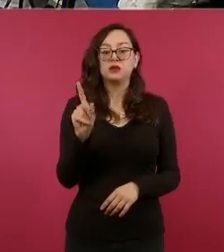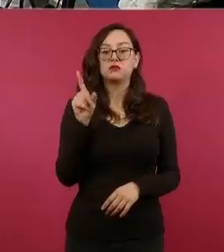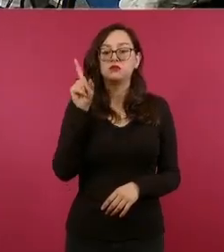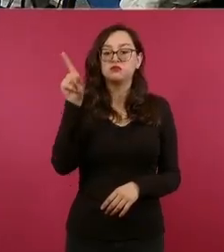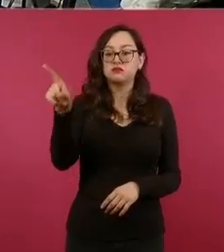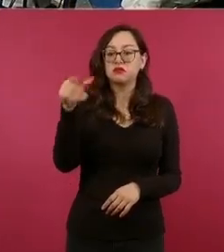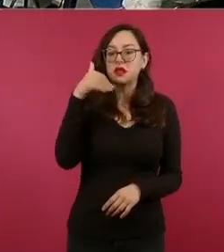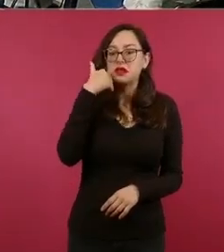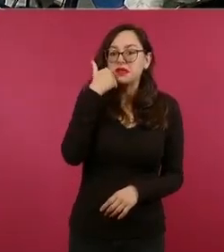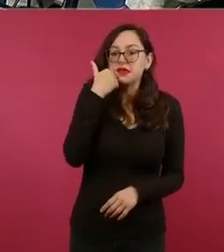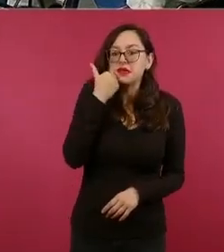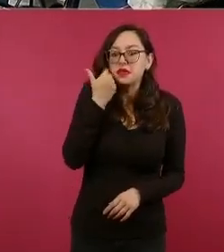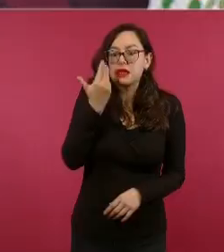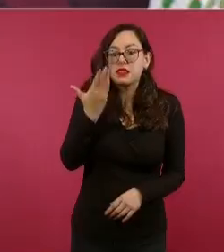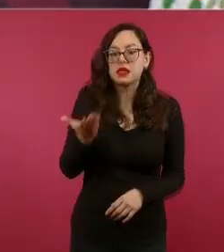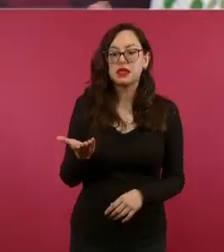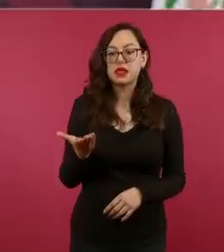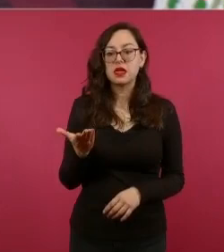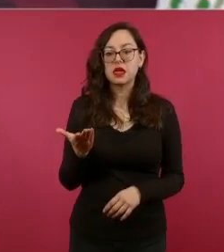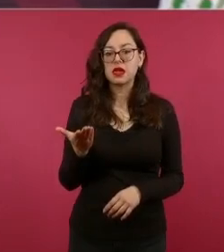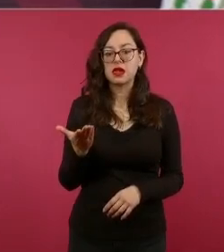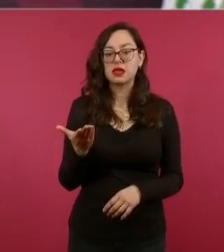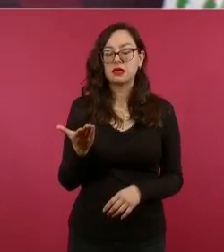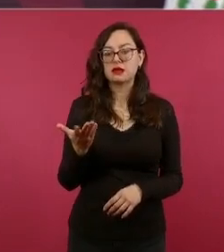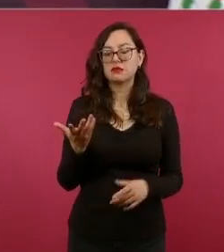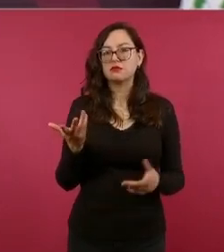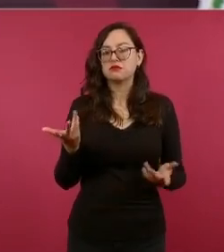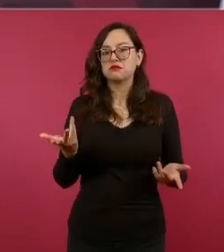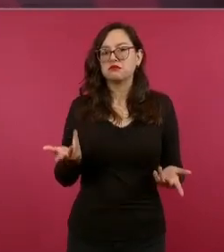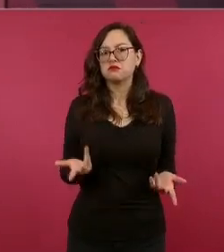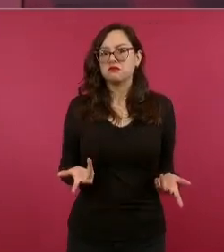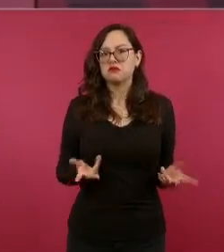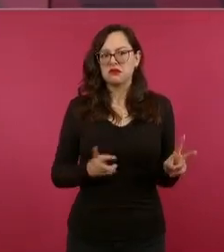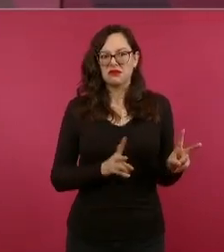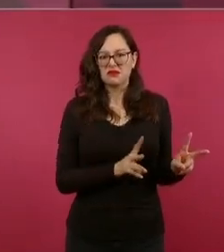el Instituto Electoral, los consejeros,